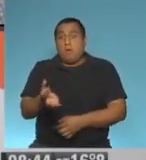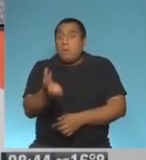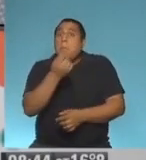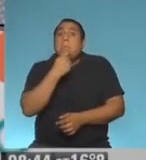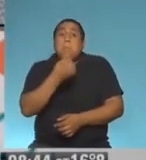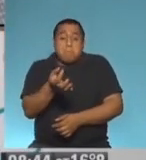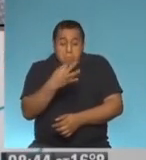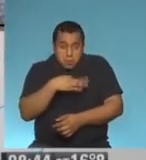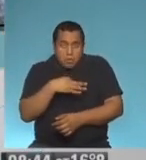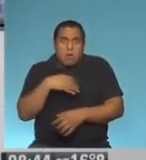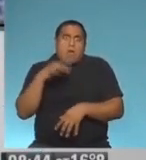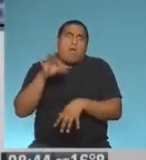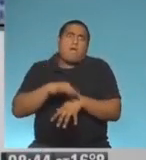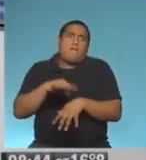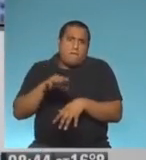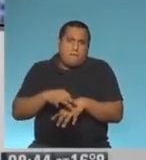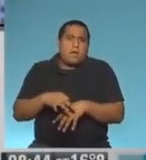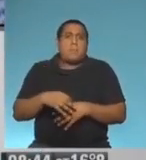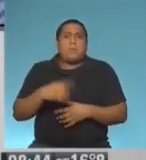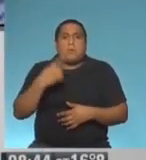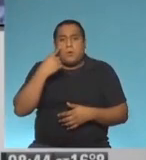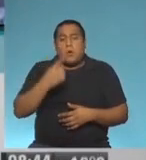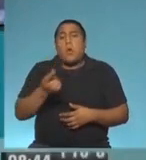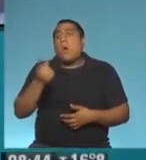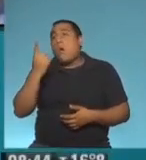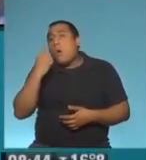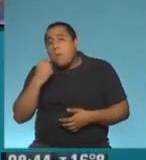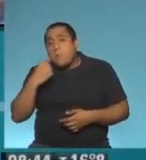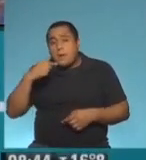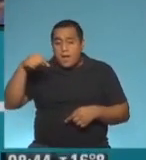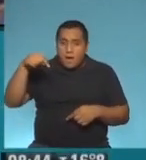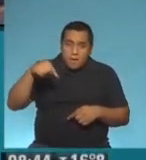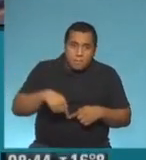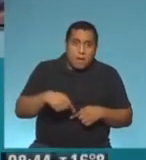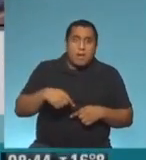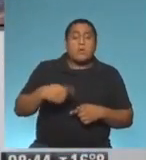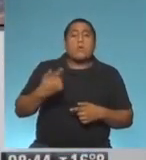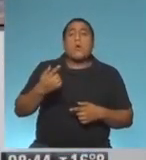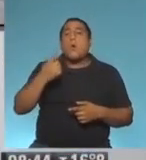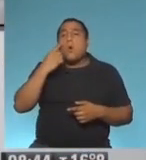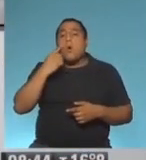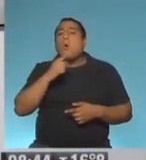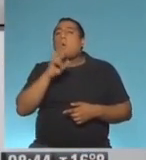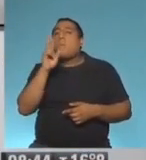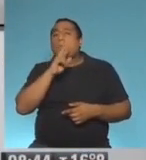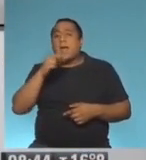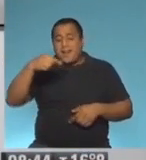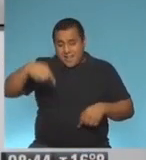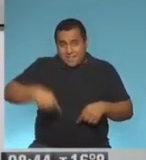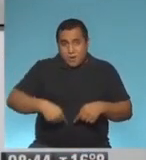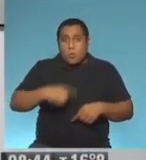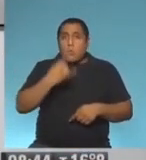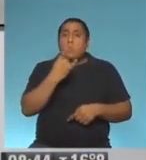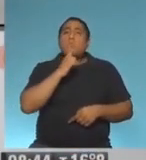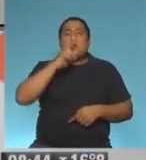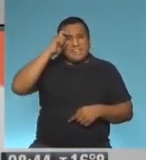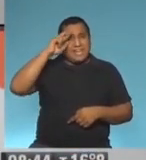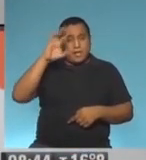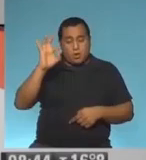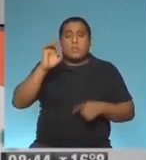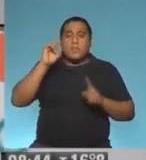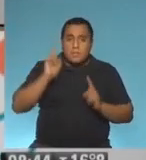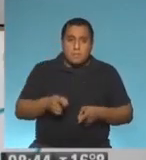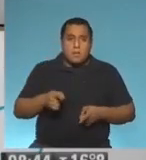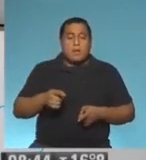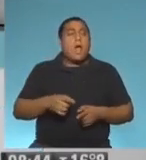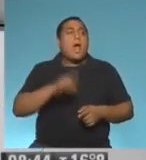en lo que es la zona genital como es por ejemplo el cáncer de cuello de útero javier muy grande ante la cadera porque no son